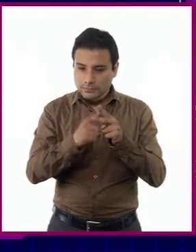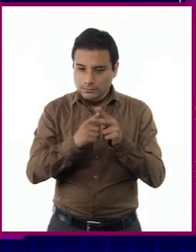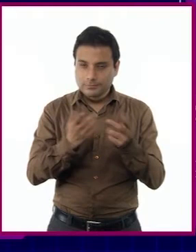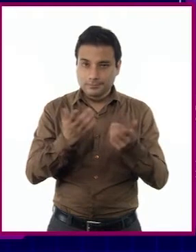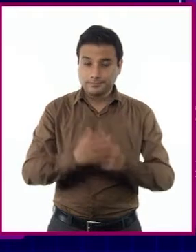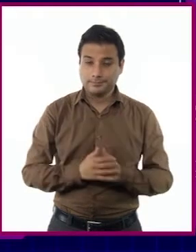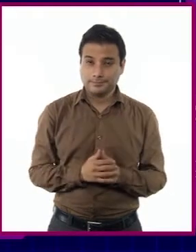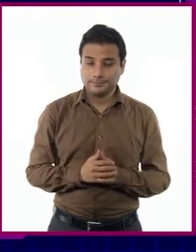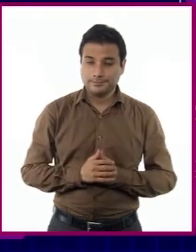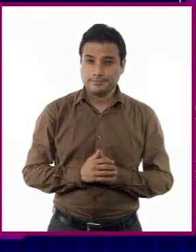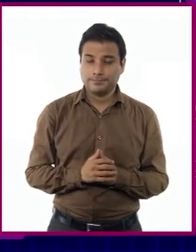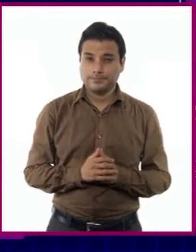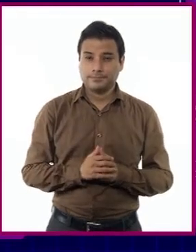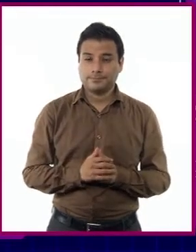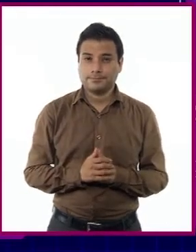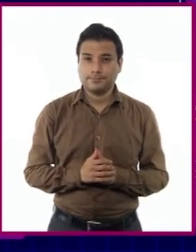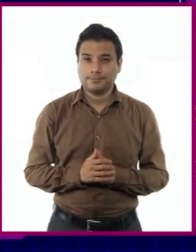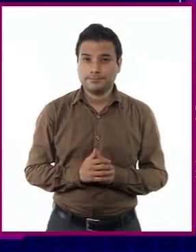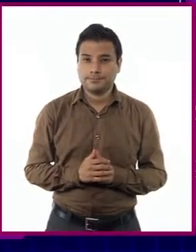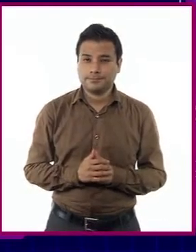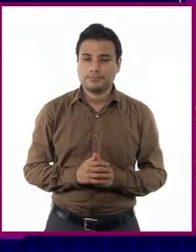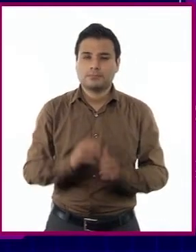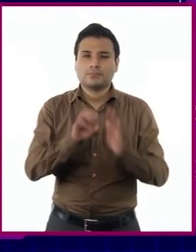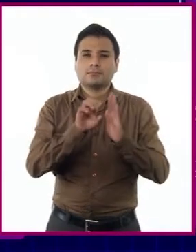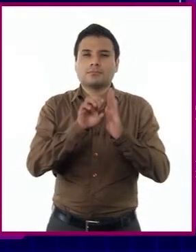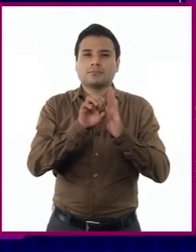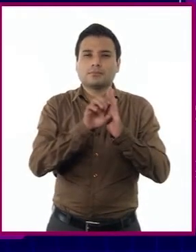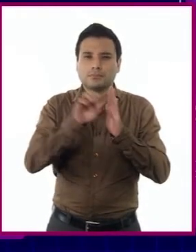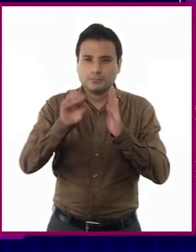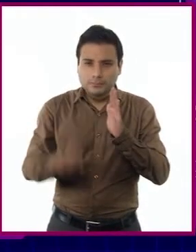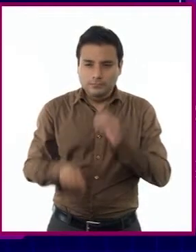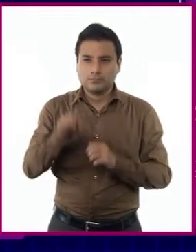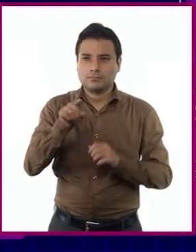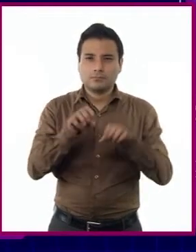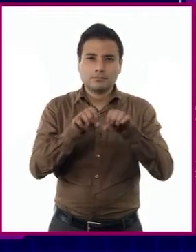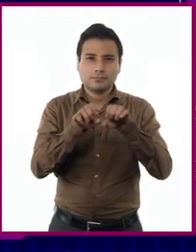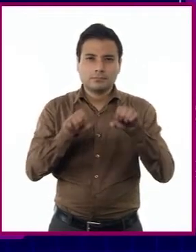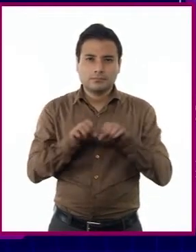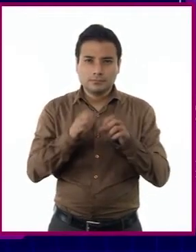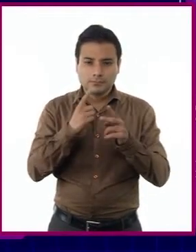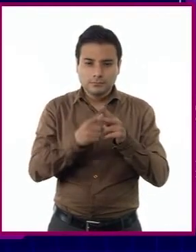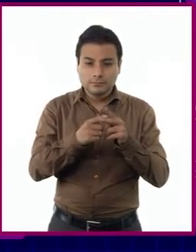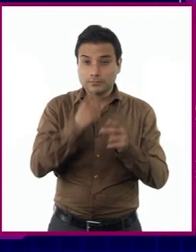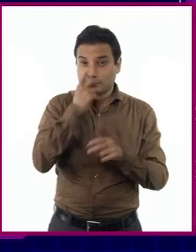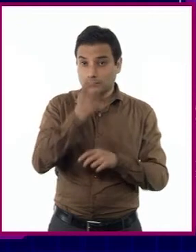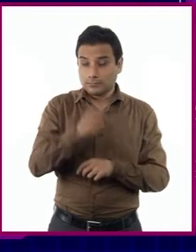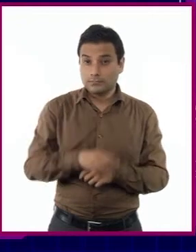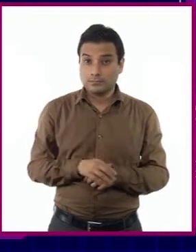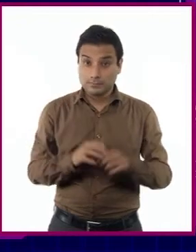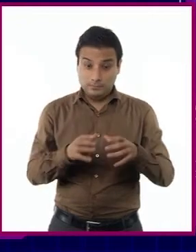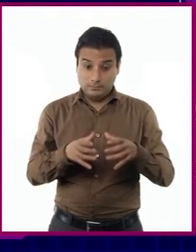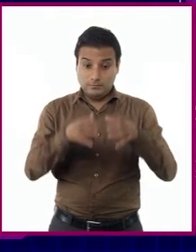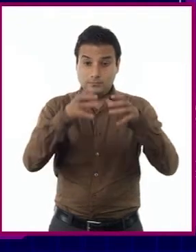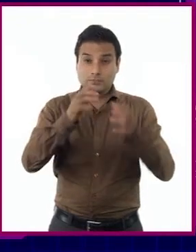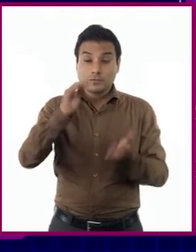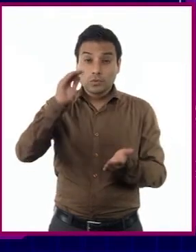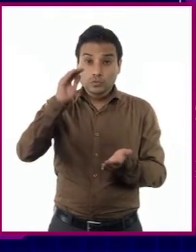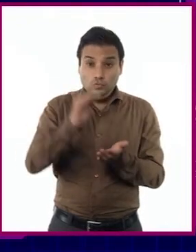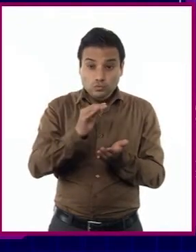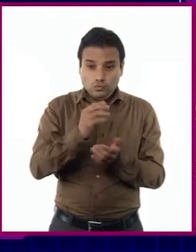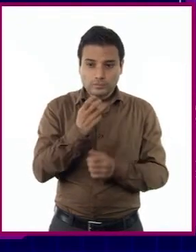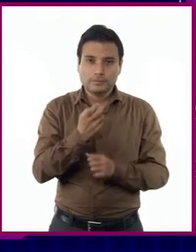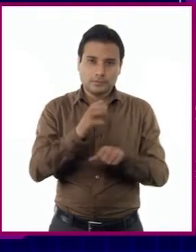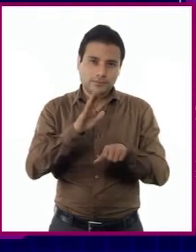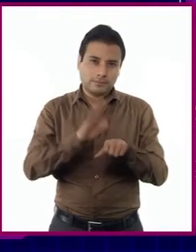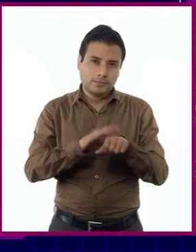cálculos usando esas mediciones el equipo afirmó que el cilindro más bajo ocupa el